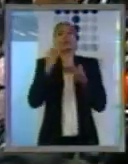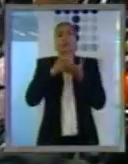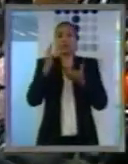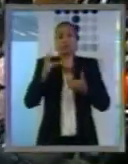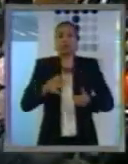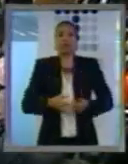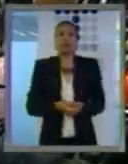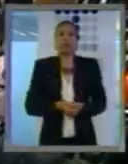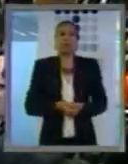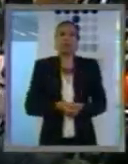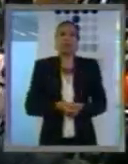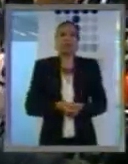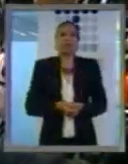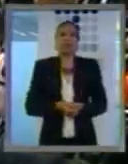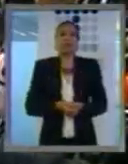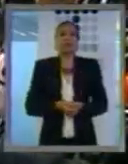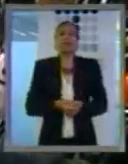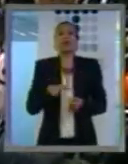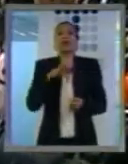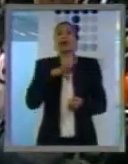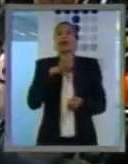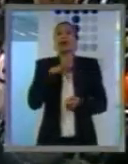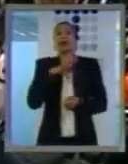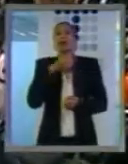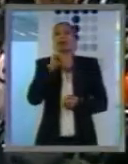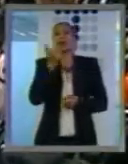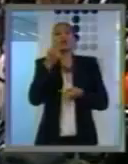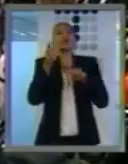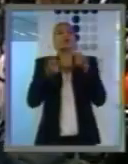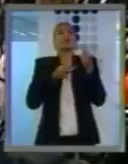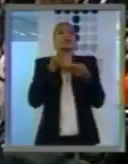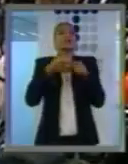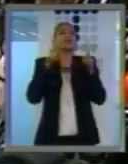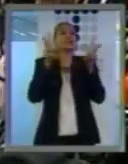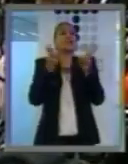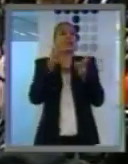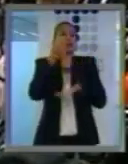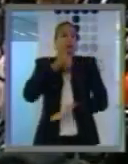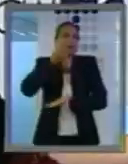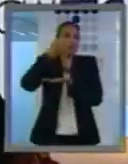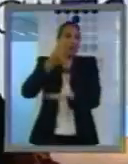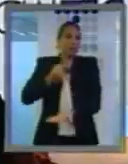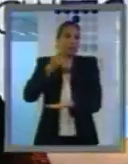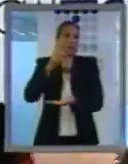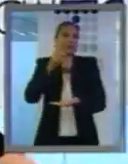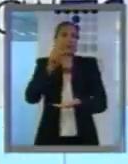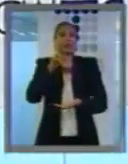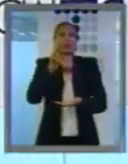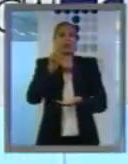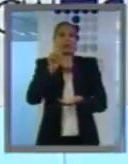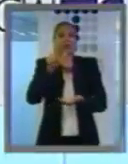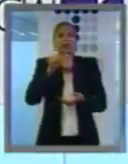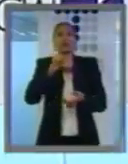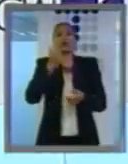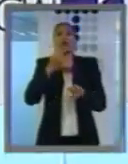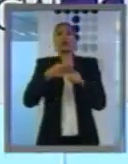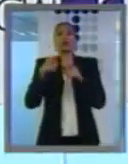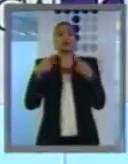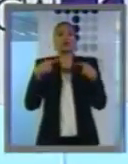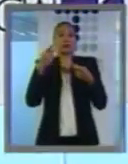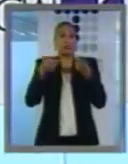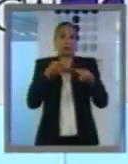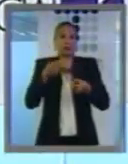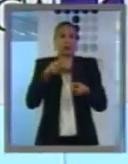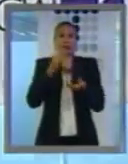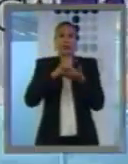Gracias, comisionada. Hay otra pregunta aquí sobre el tema presupuestal, entonces de una vez se la paso. La doctora Morales, le doy la palabra,